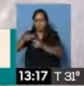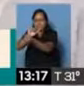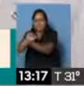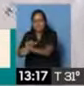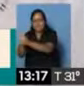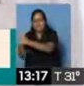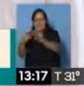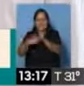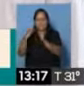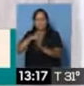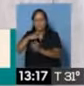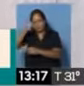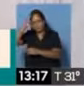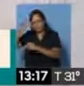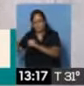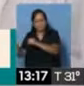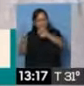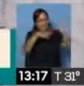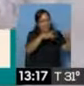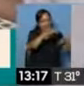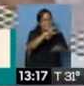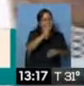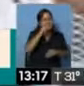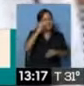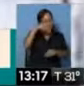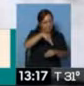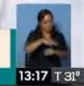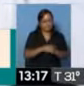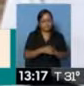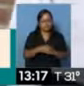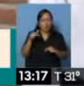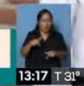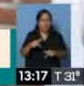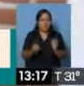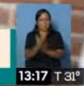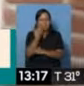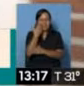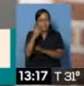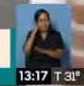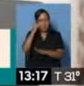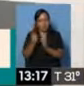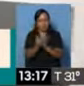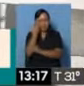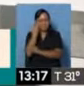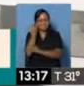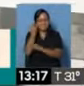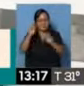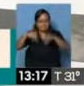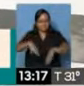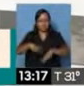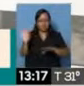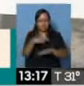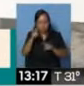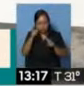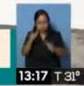de Jujuy gorriti hacia acá a chicá de hecho hoy en la mañana a partir de las 8 de la mañana se puso en práctica ya todo el